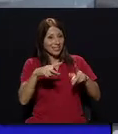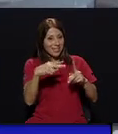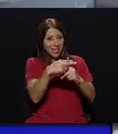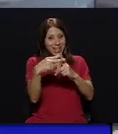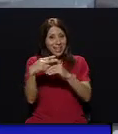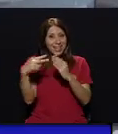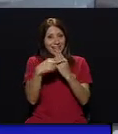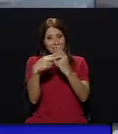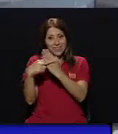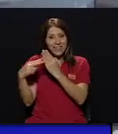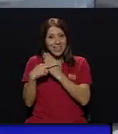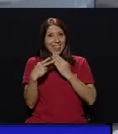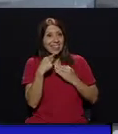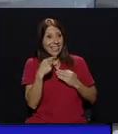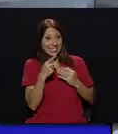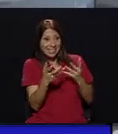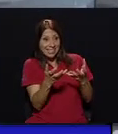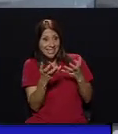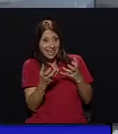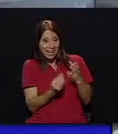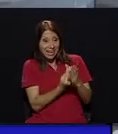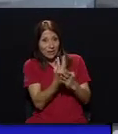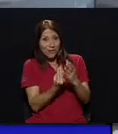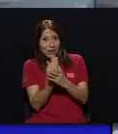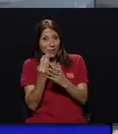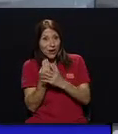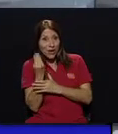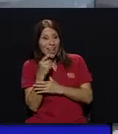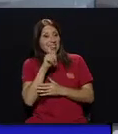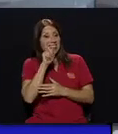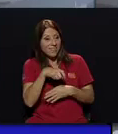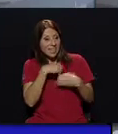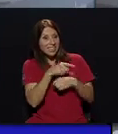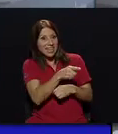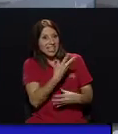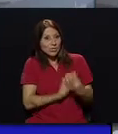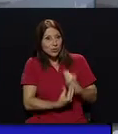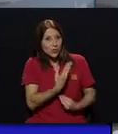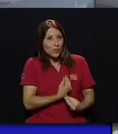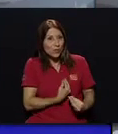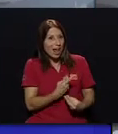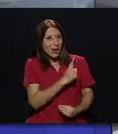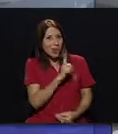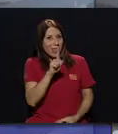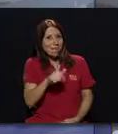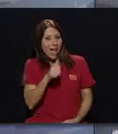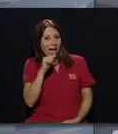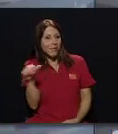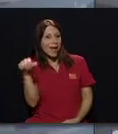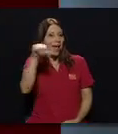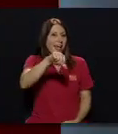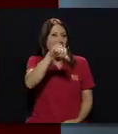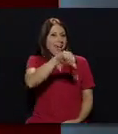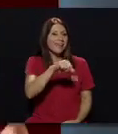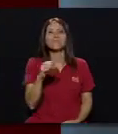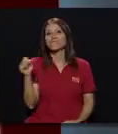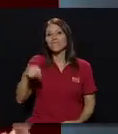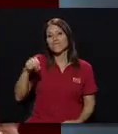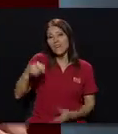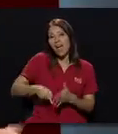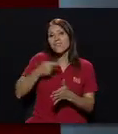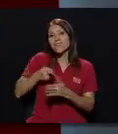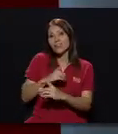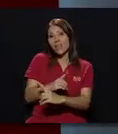una planta eche flor hay que hacerla sufrir, uh-huh, sí. Que no hay que echarle agua. Sí, muchas veces es el caso, es una